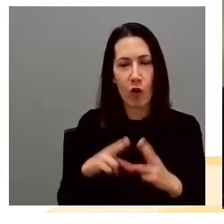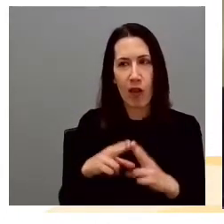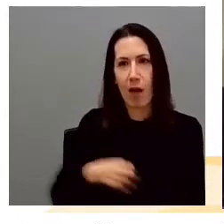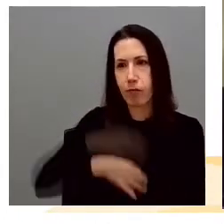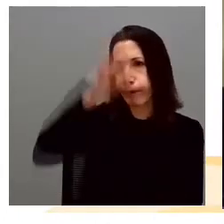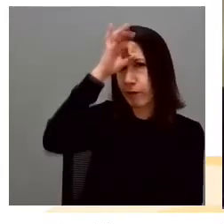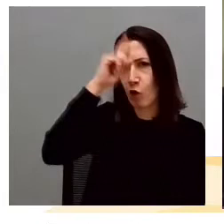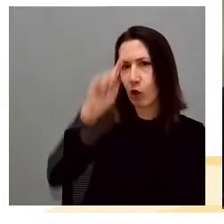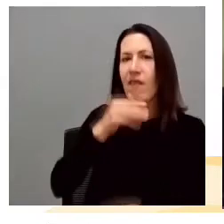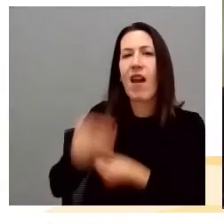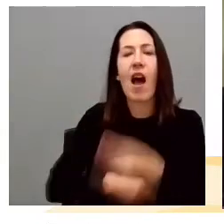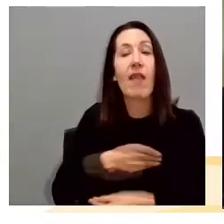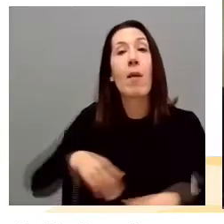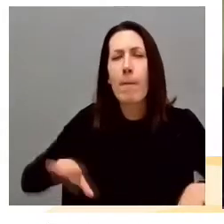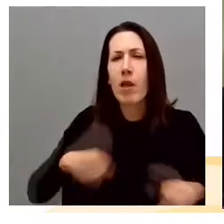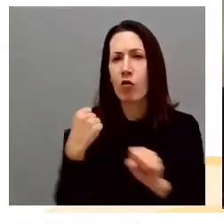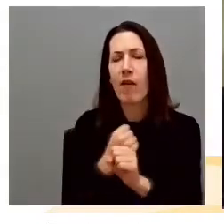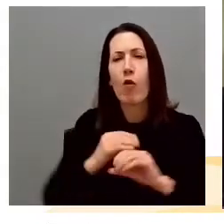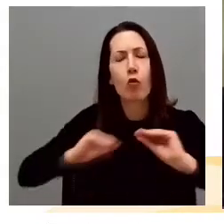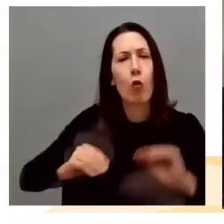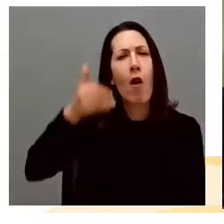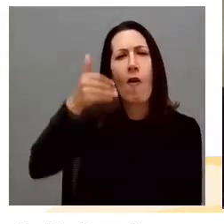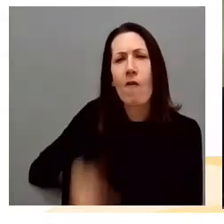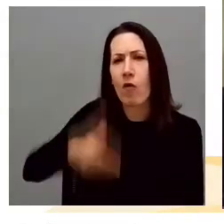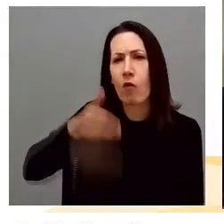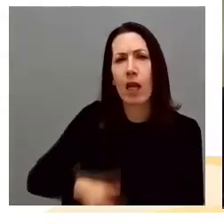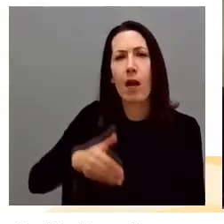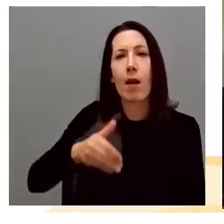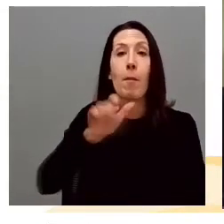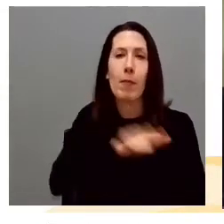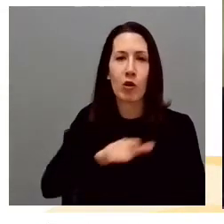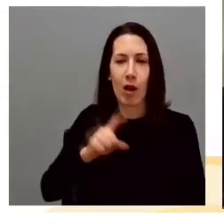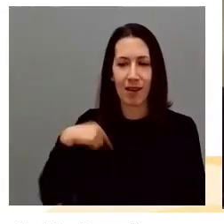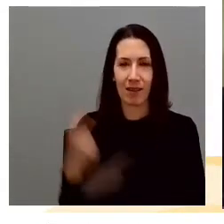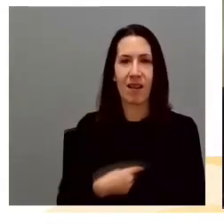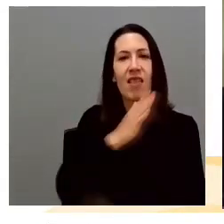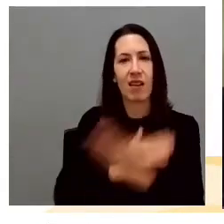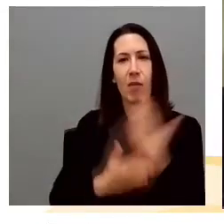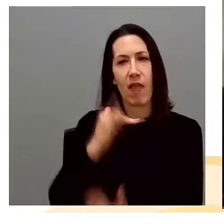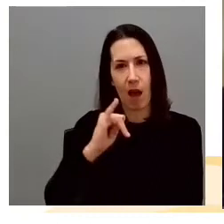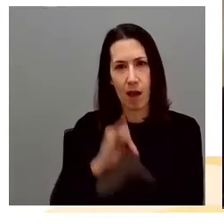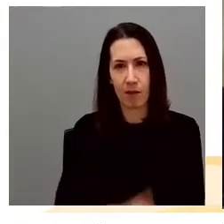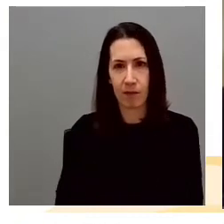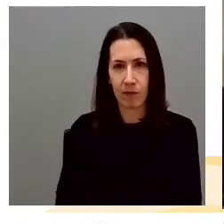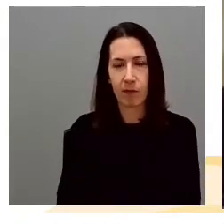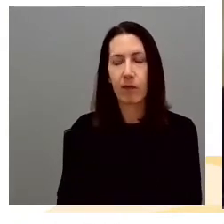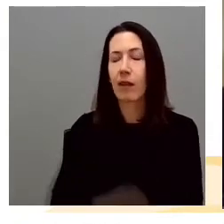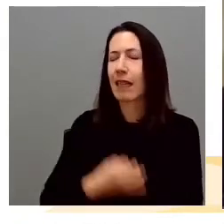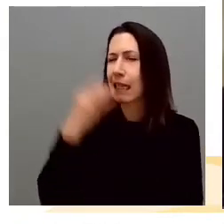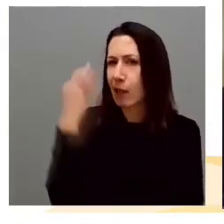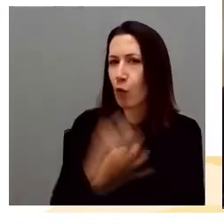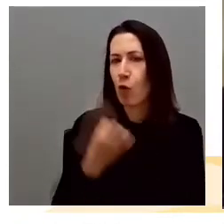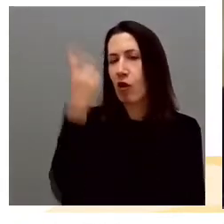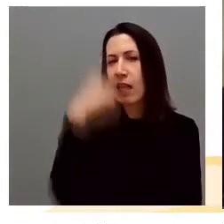para las personas que tenemos discapacidad. Seguro que conseguiremos